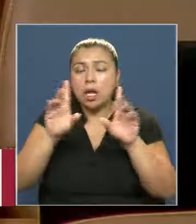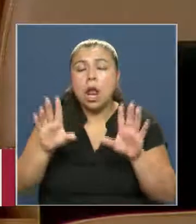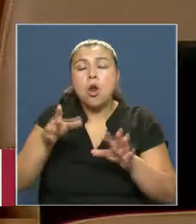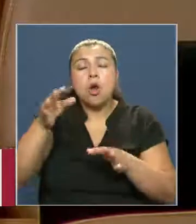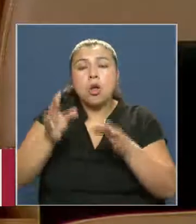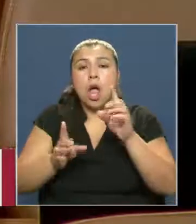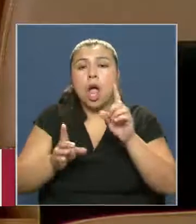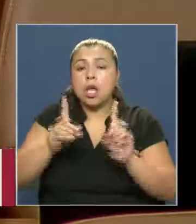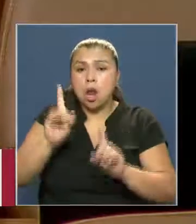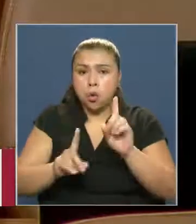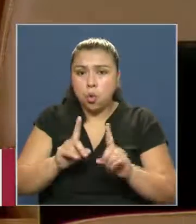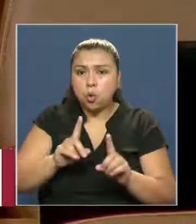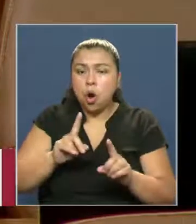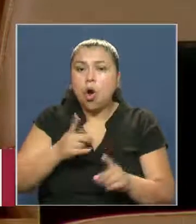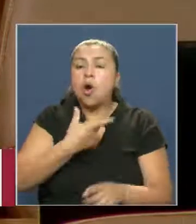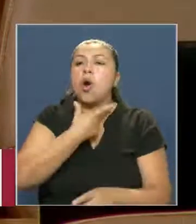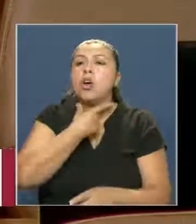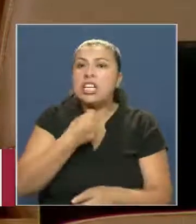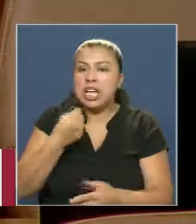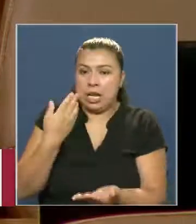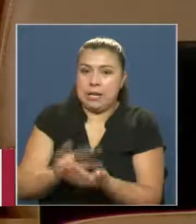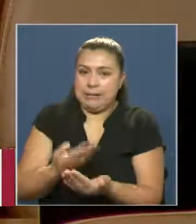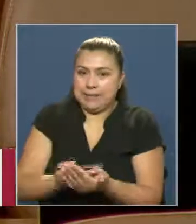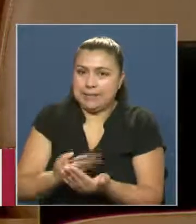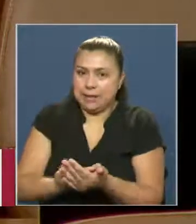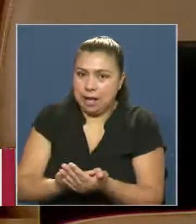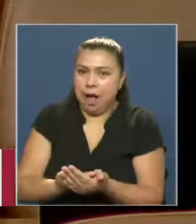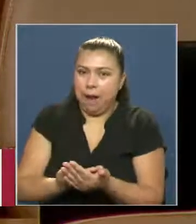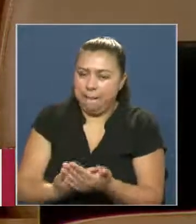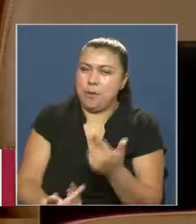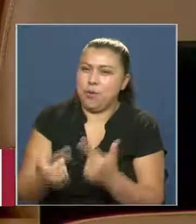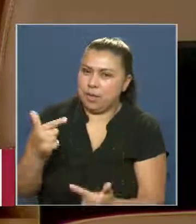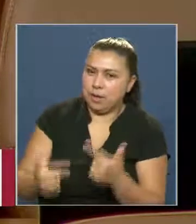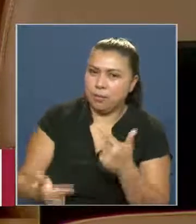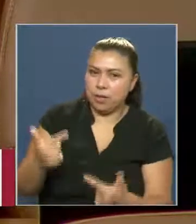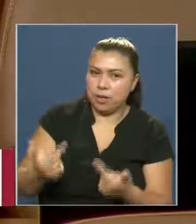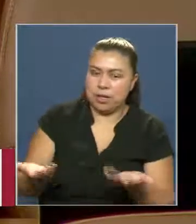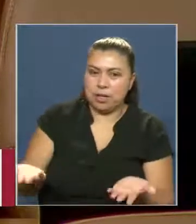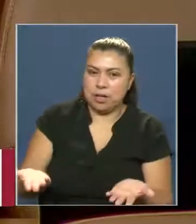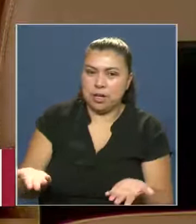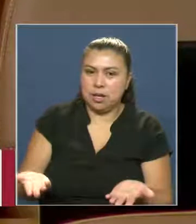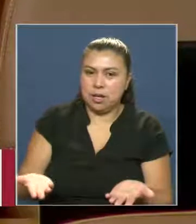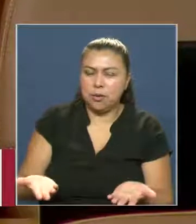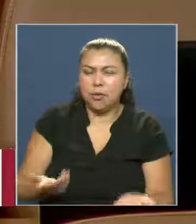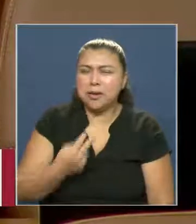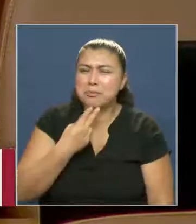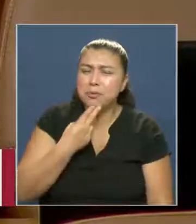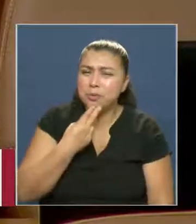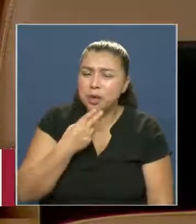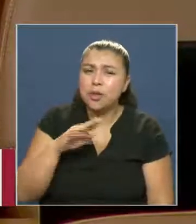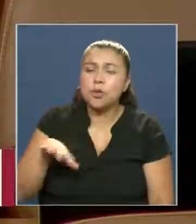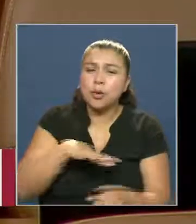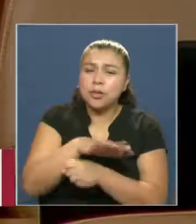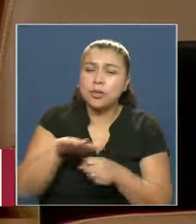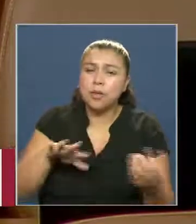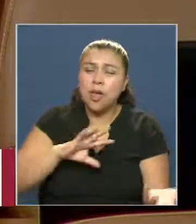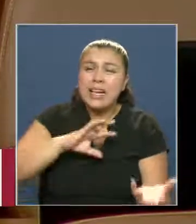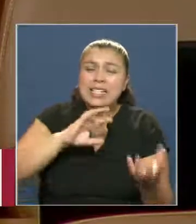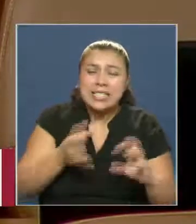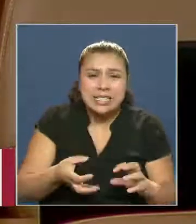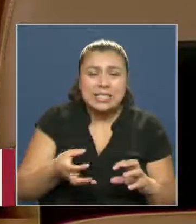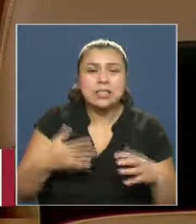las han dado pescadores y quieren sacar un evidente provecho político. Estamos viviendo una situación de catástrofe. El Estado